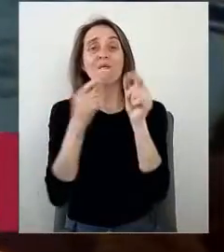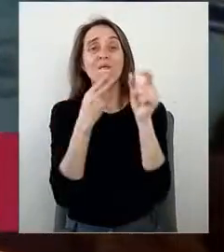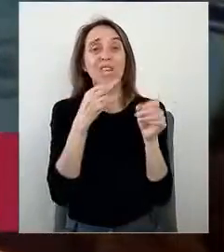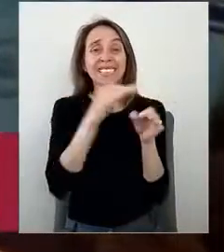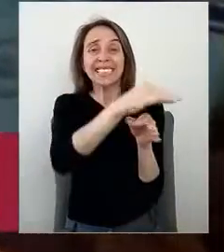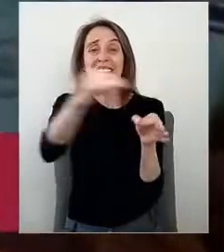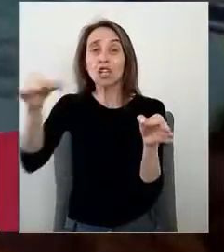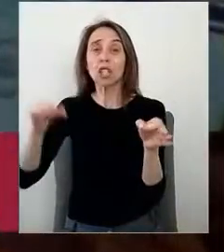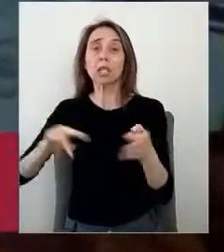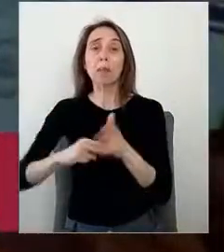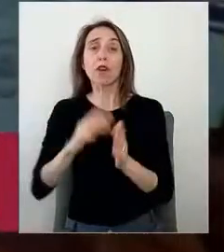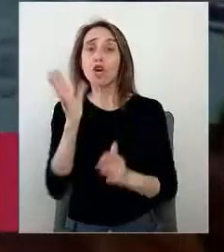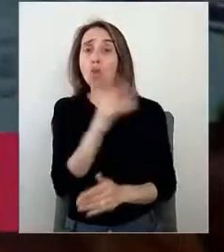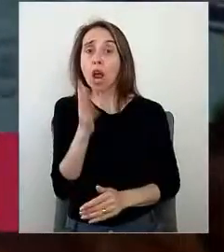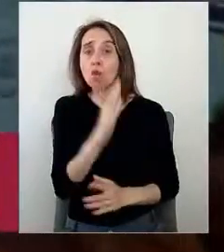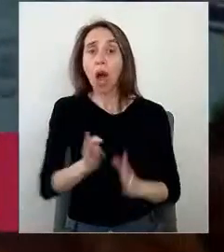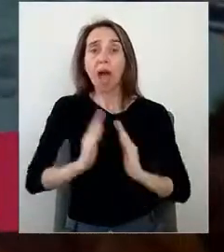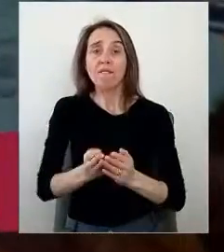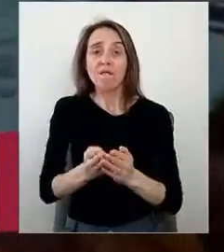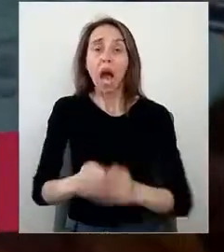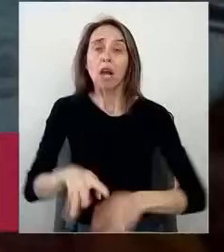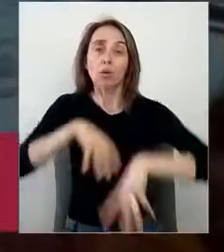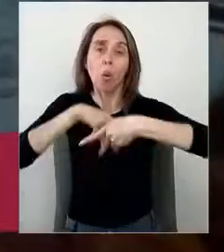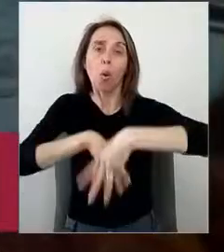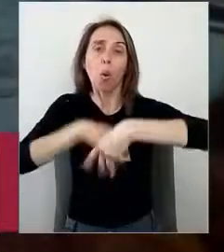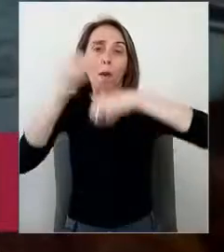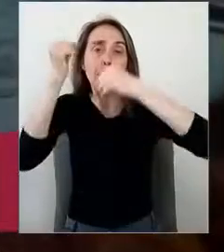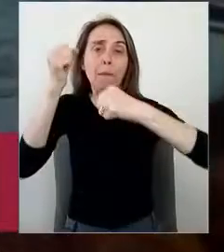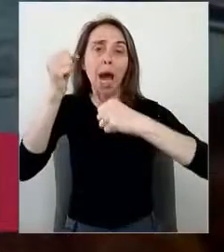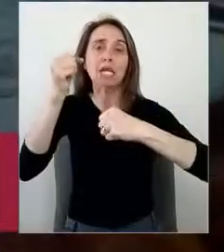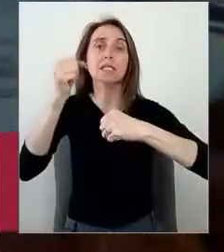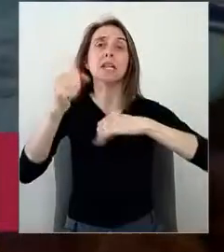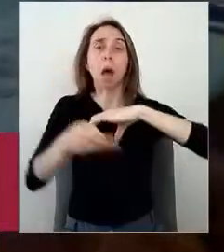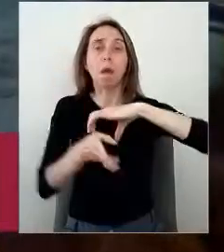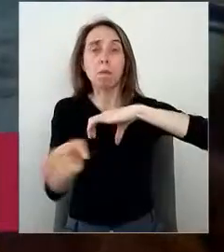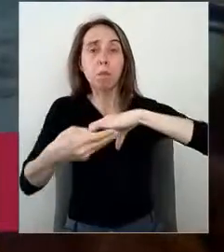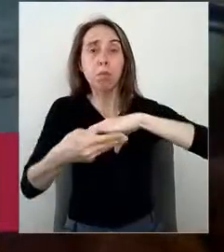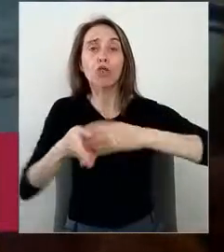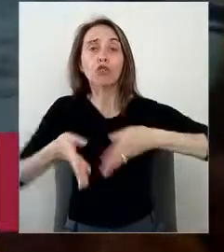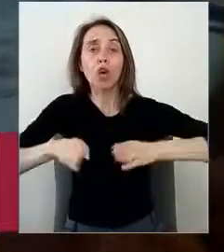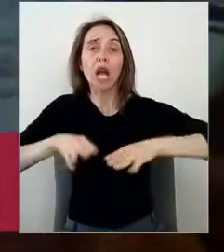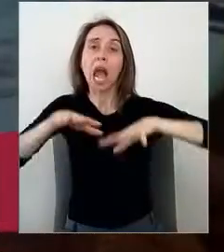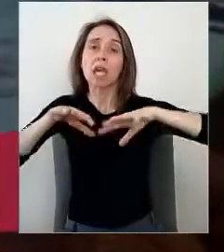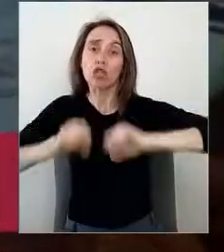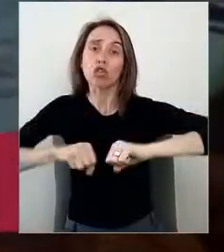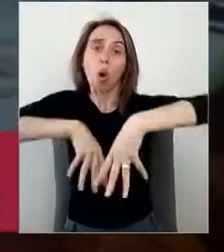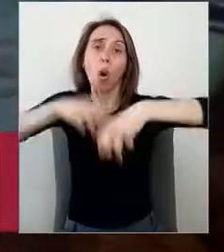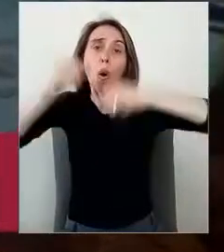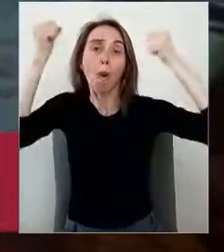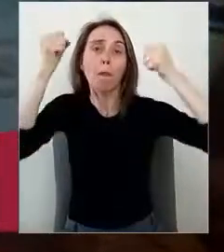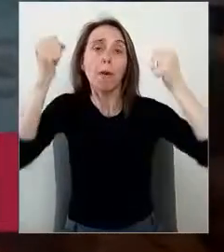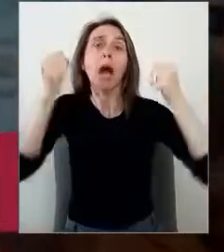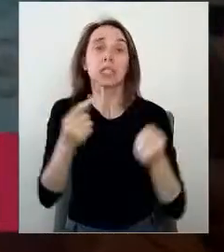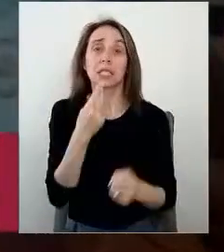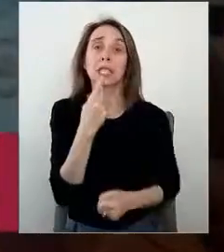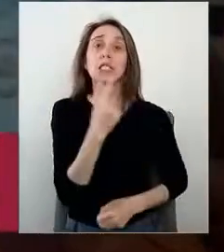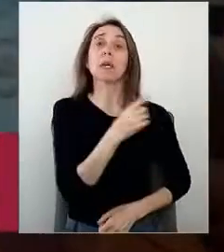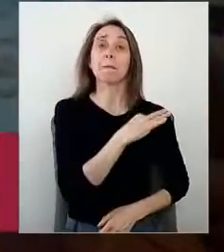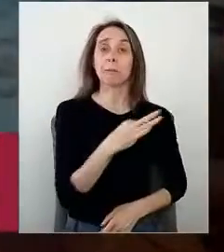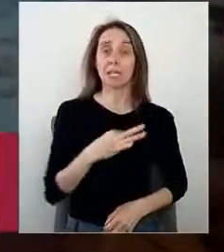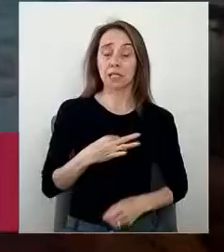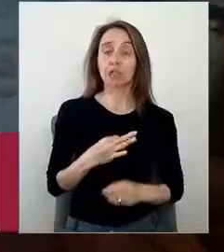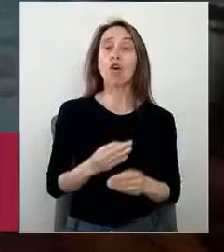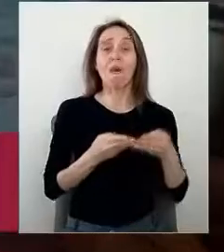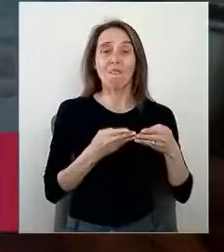se han movilizado, se han tomado los accesos, se llegó a un compromiso de tener este servicio para que pudieras tener más frecuencia y así pasar